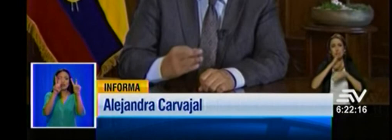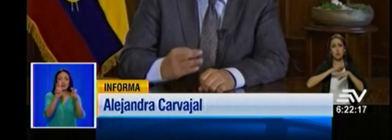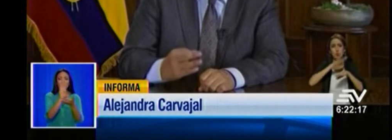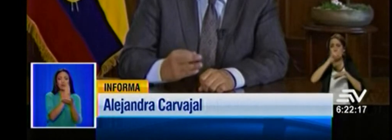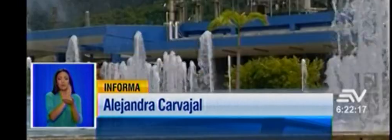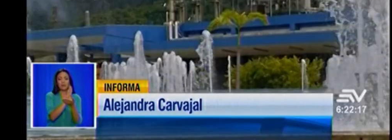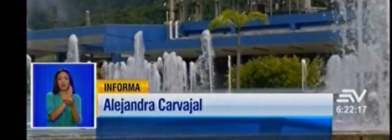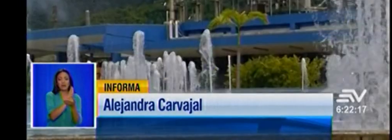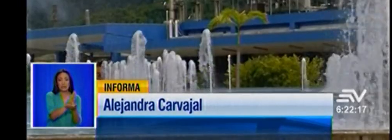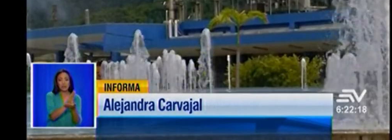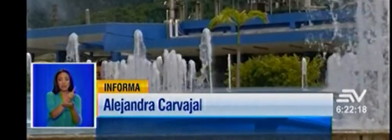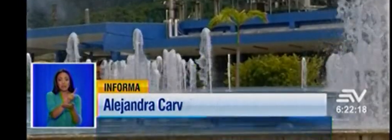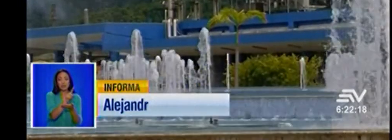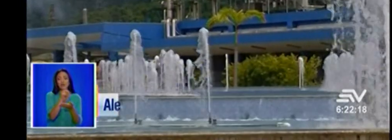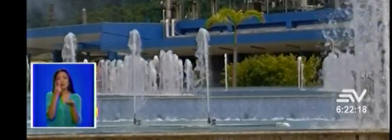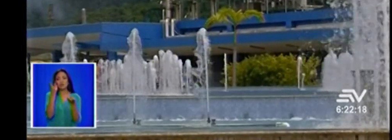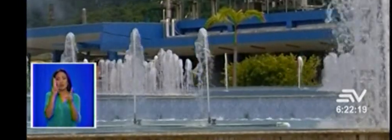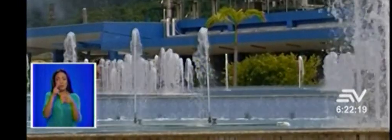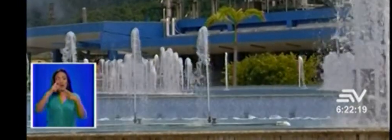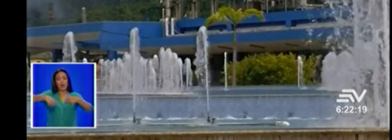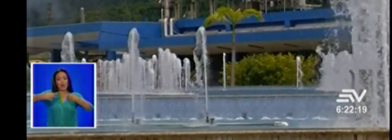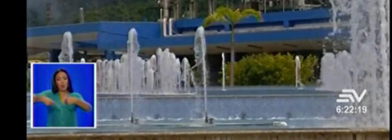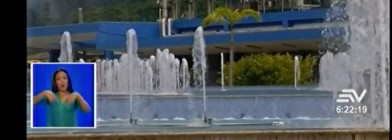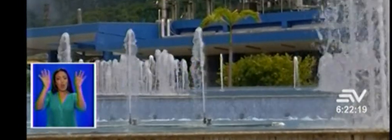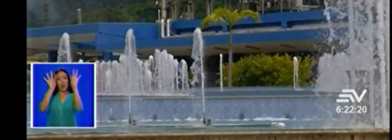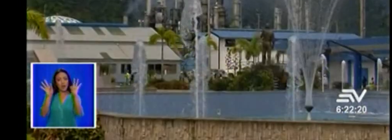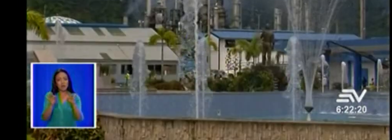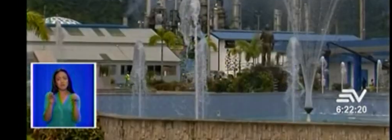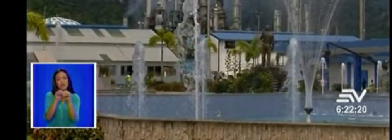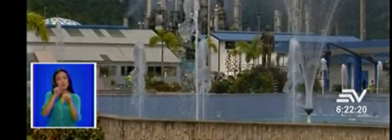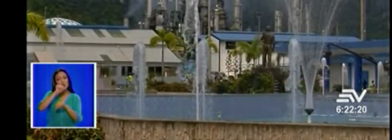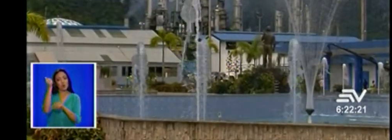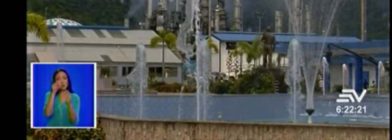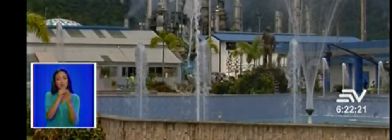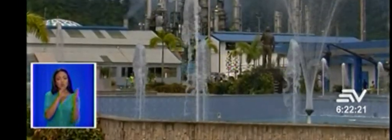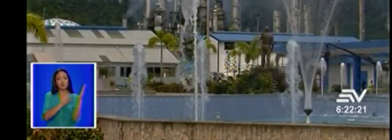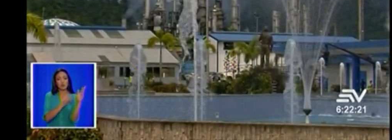hidroeléctricas y algunos proyectos denominados emblemáticos en la década pasada.